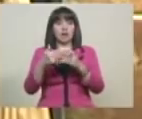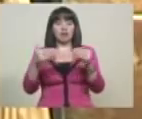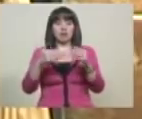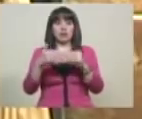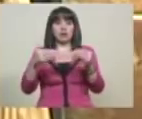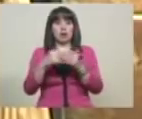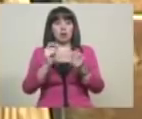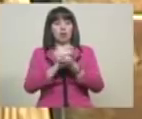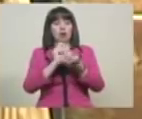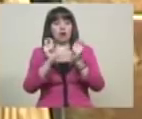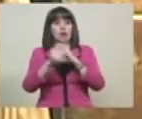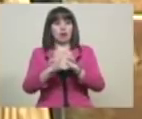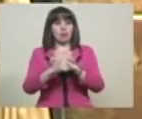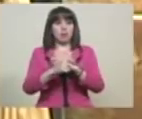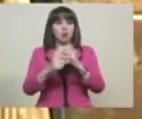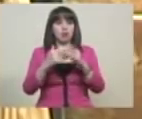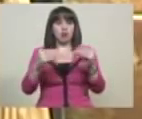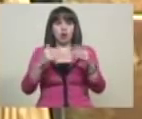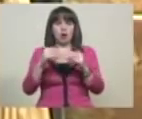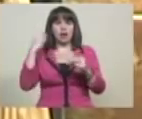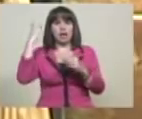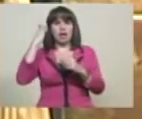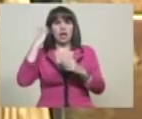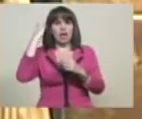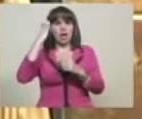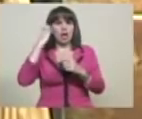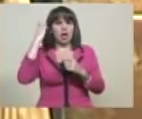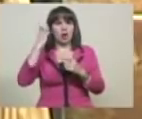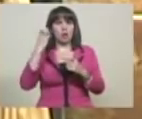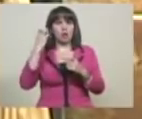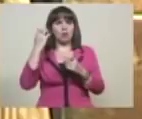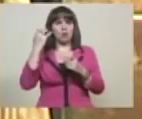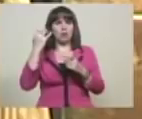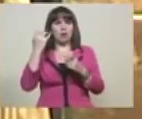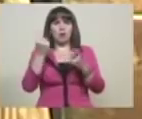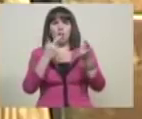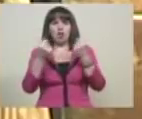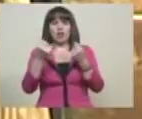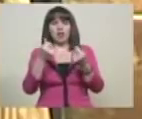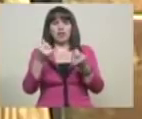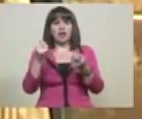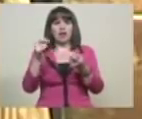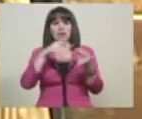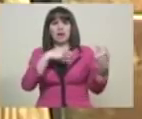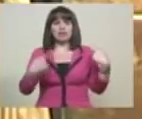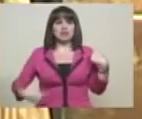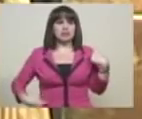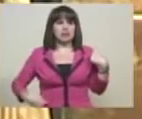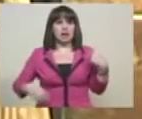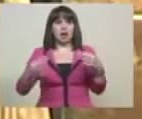divisas convertibles, dólares, euros, yuanes, yenes, petro.